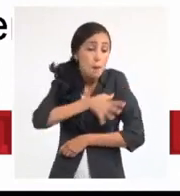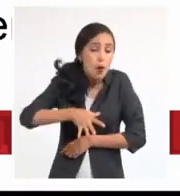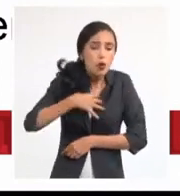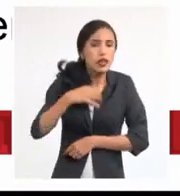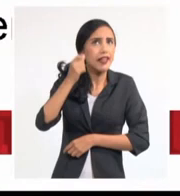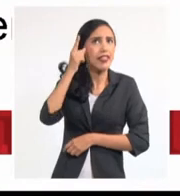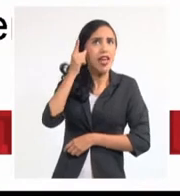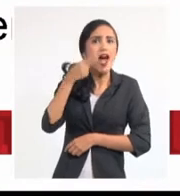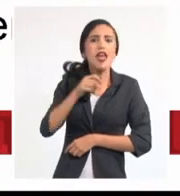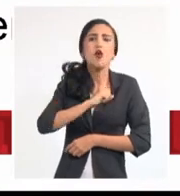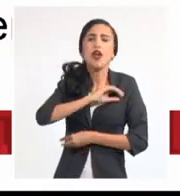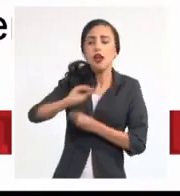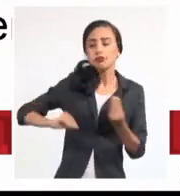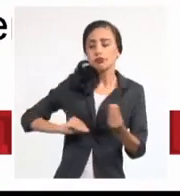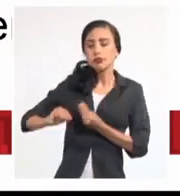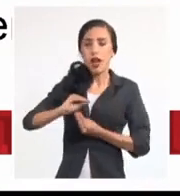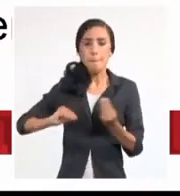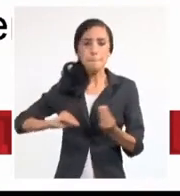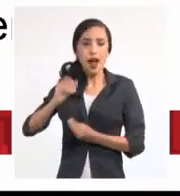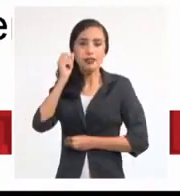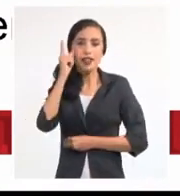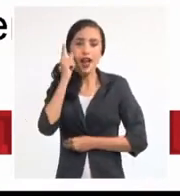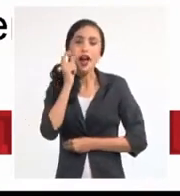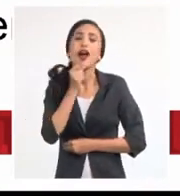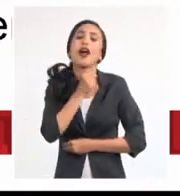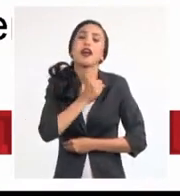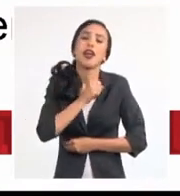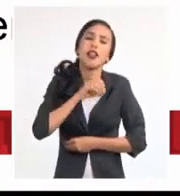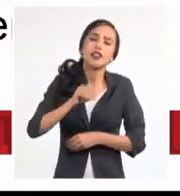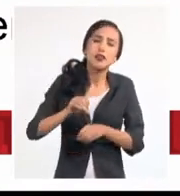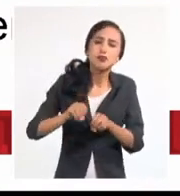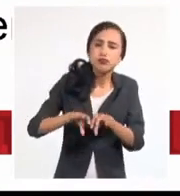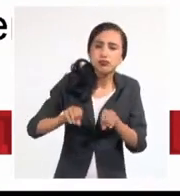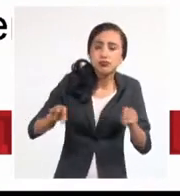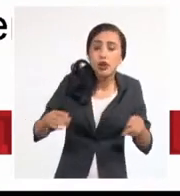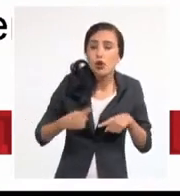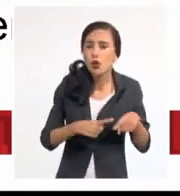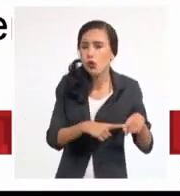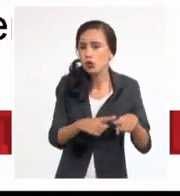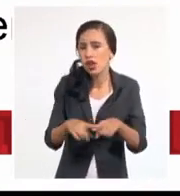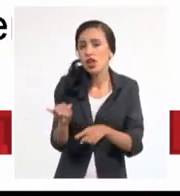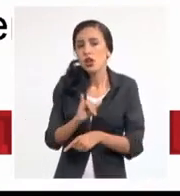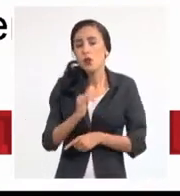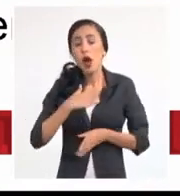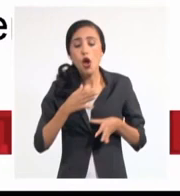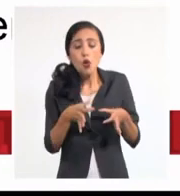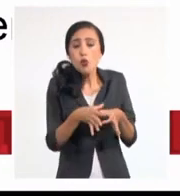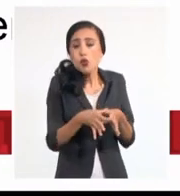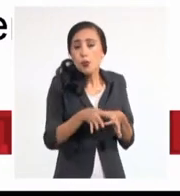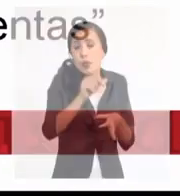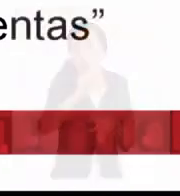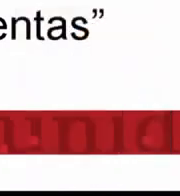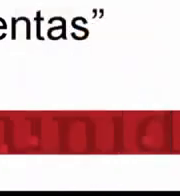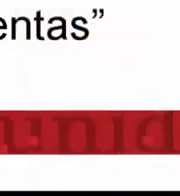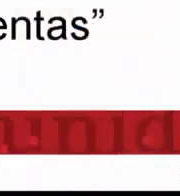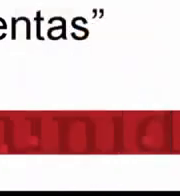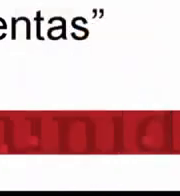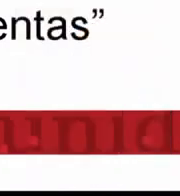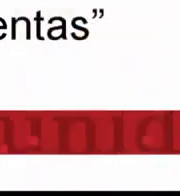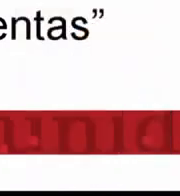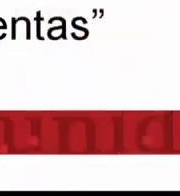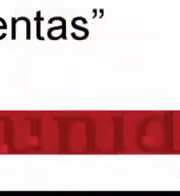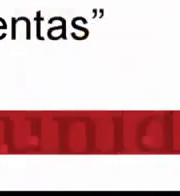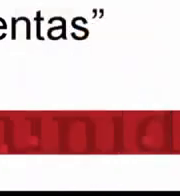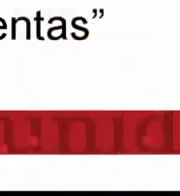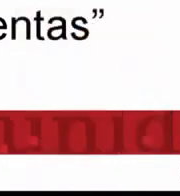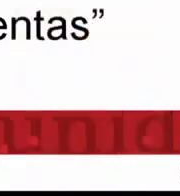carácter social y, como decíamos, tratan de influir sobre segmentos de nuestra sociedad, en particular aquellos relacionados